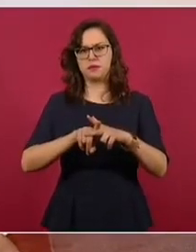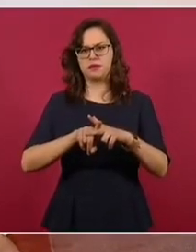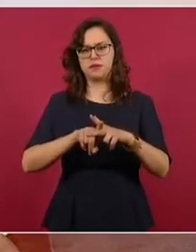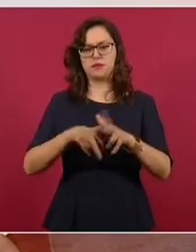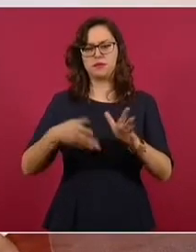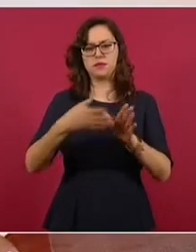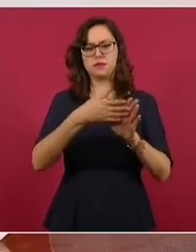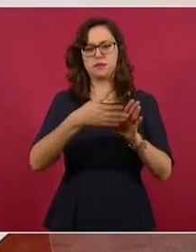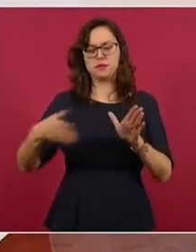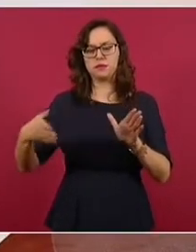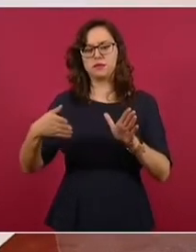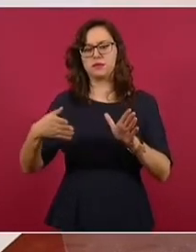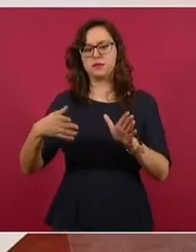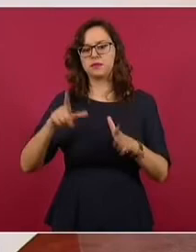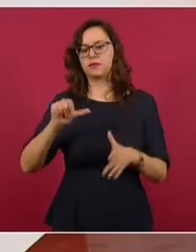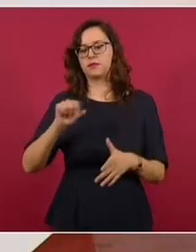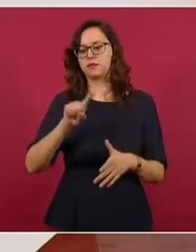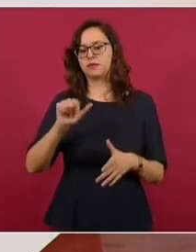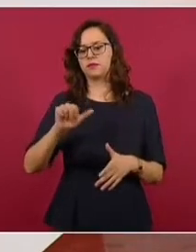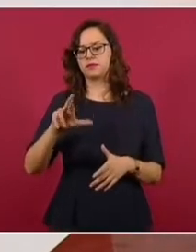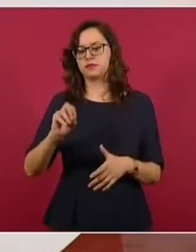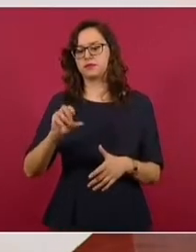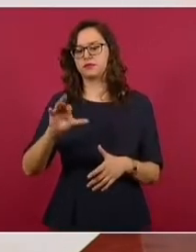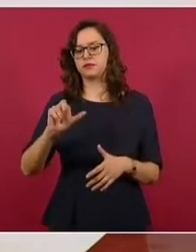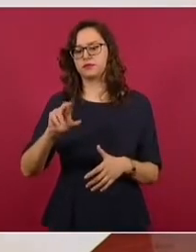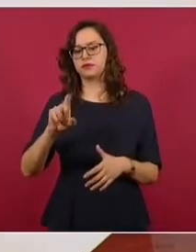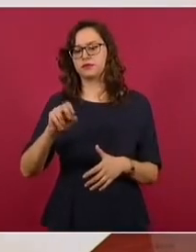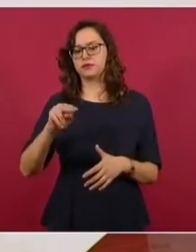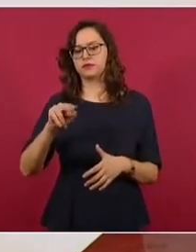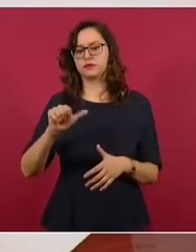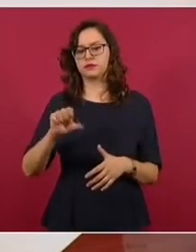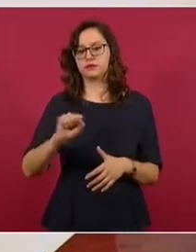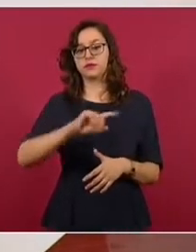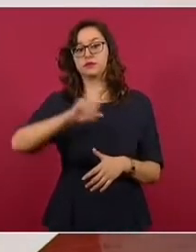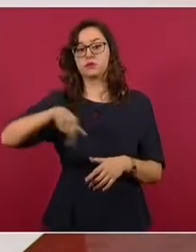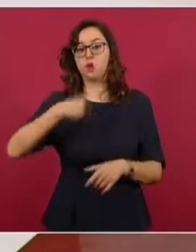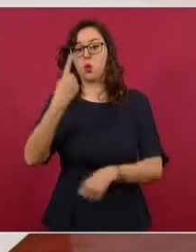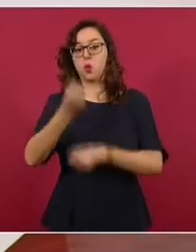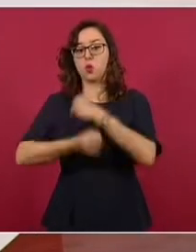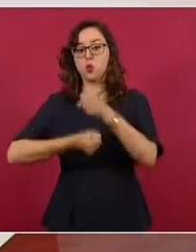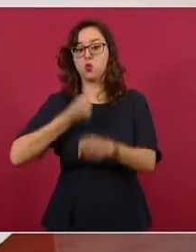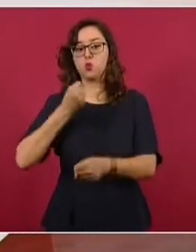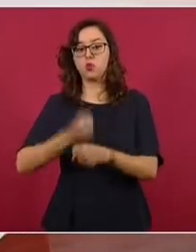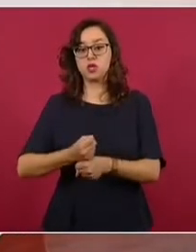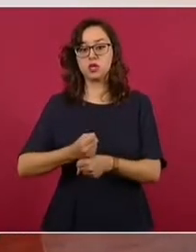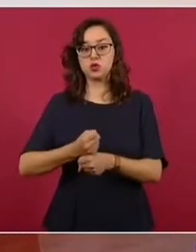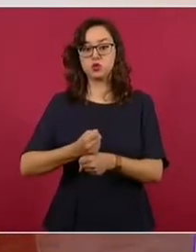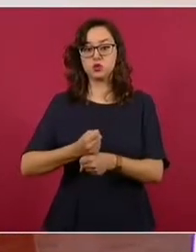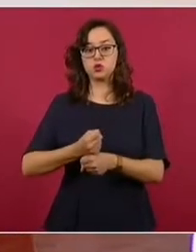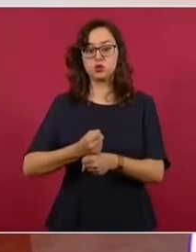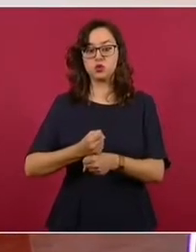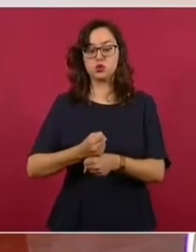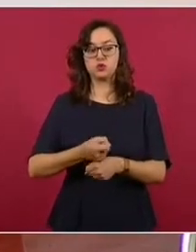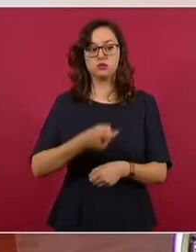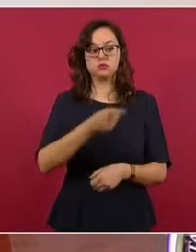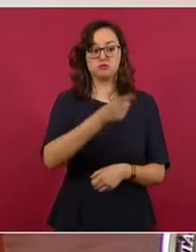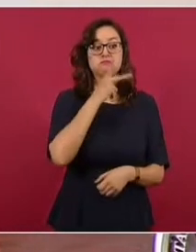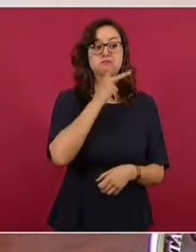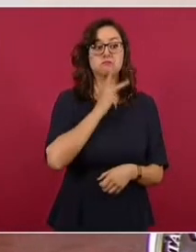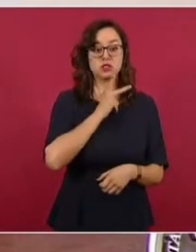general Lázaro Cárdenas, y al año siguiente, en el 39, para oponerse a la expropiación